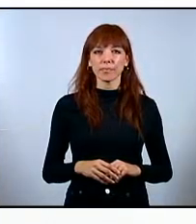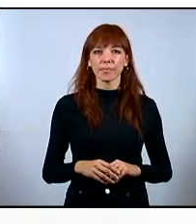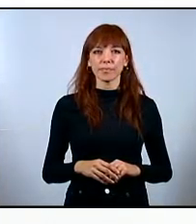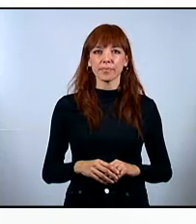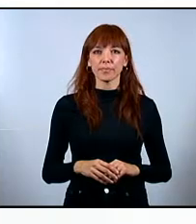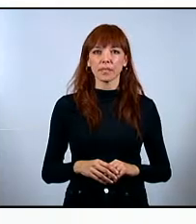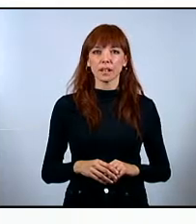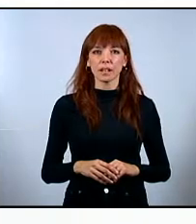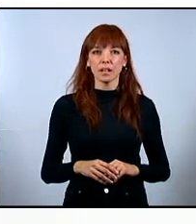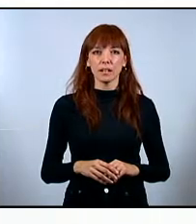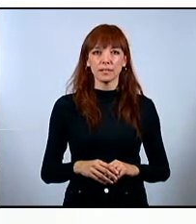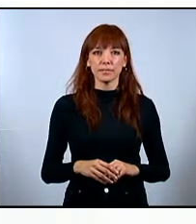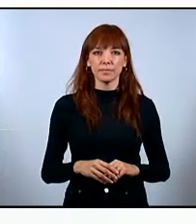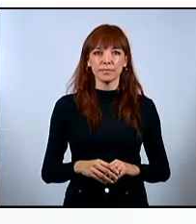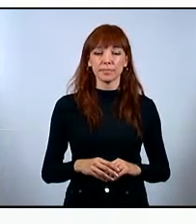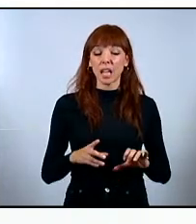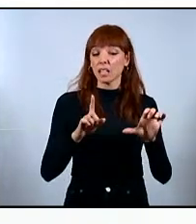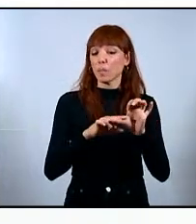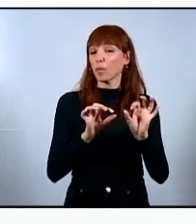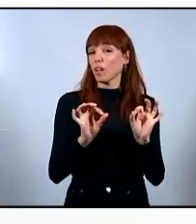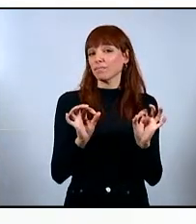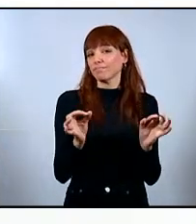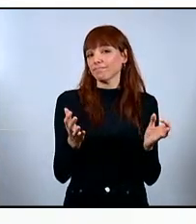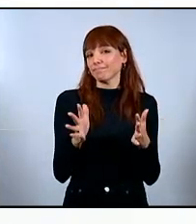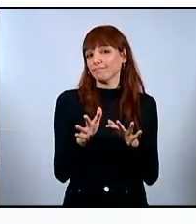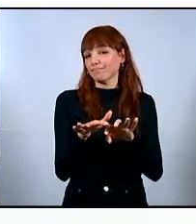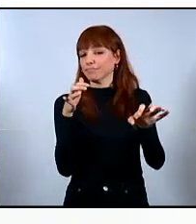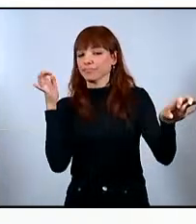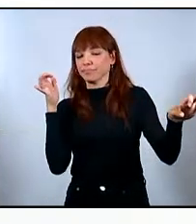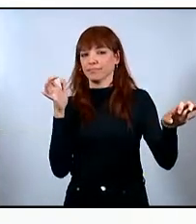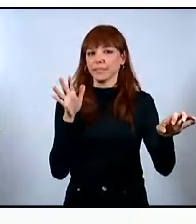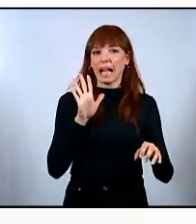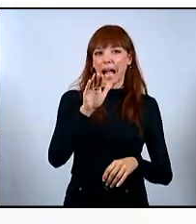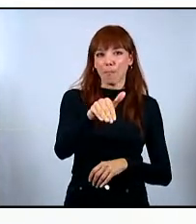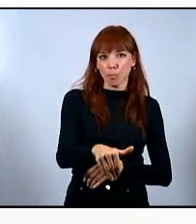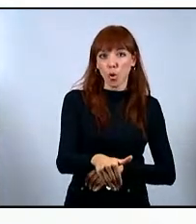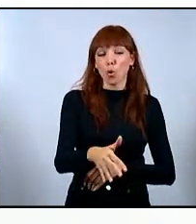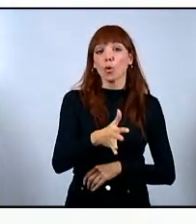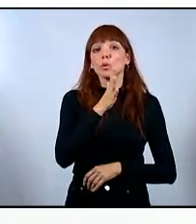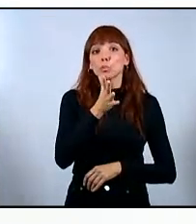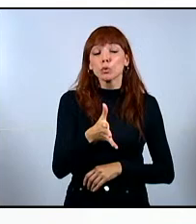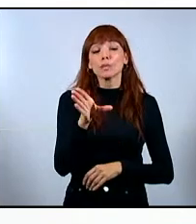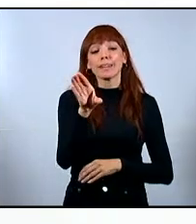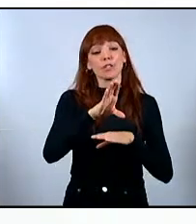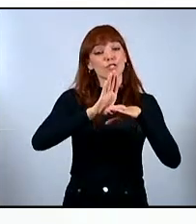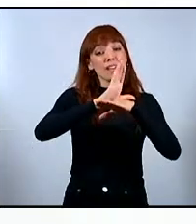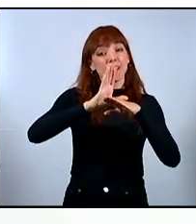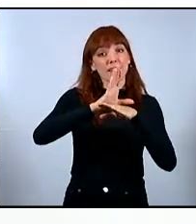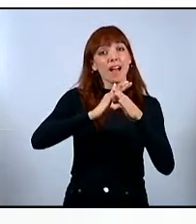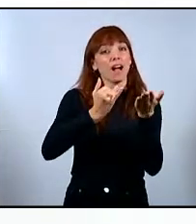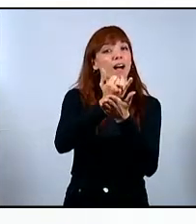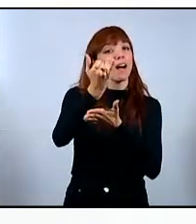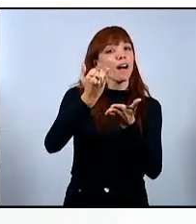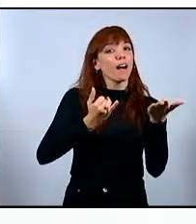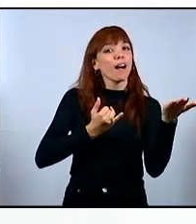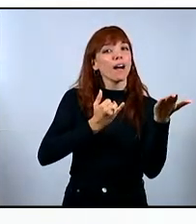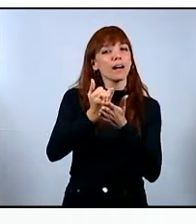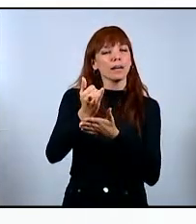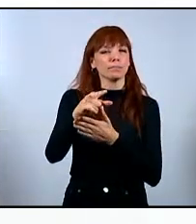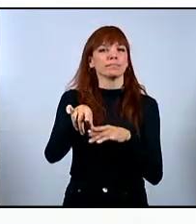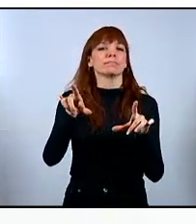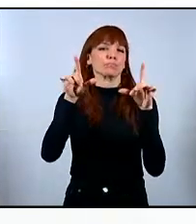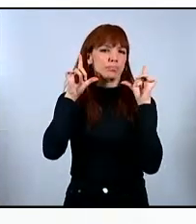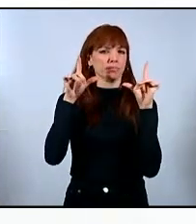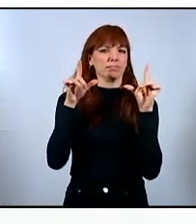Extremadura es campo y por eso la Consejería de Agricultura, Ganadería y Desarrollo Sostenible ha tenido mucho protagonismo en